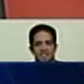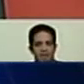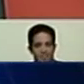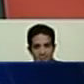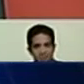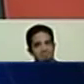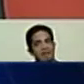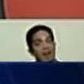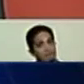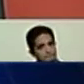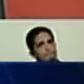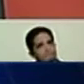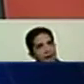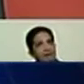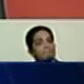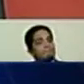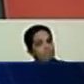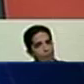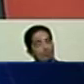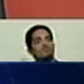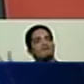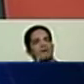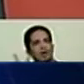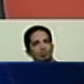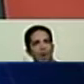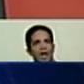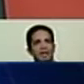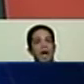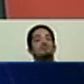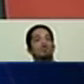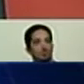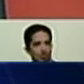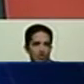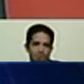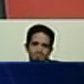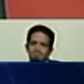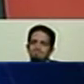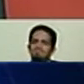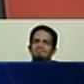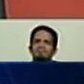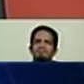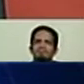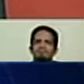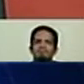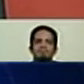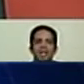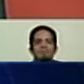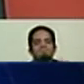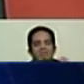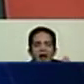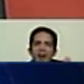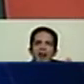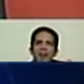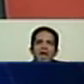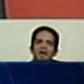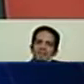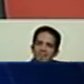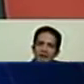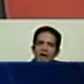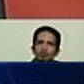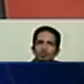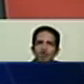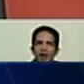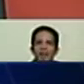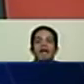jurisdicción de la Corte Internacional de Justicia. Y nos plegamos absolutamente al instrumento jurídico privilegiado